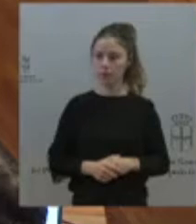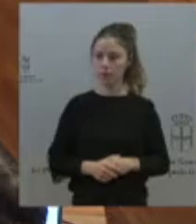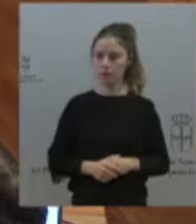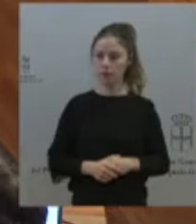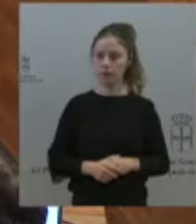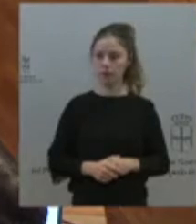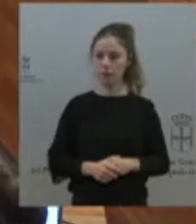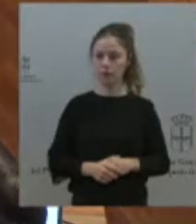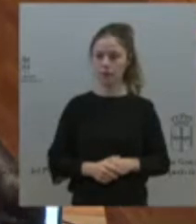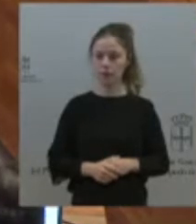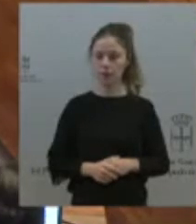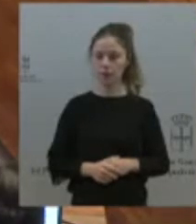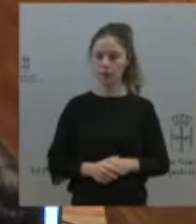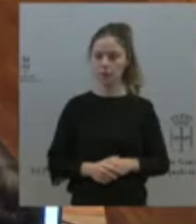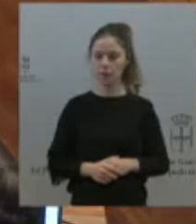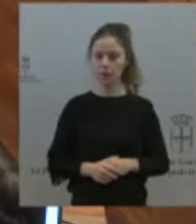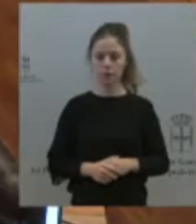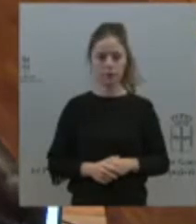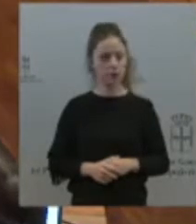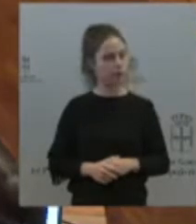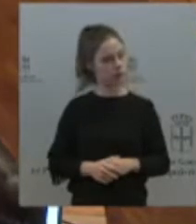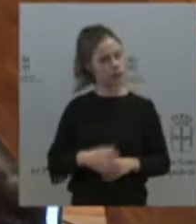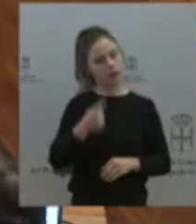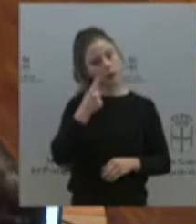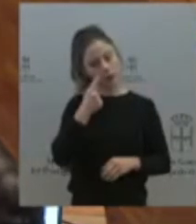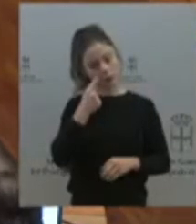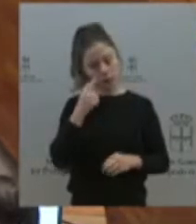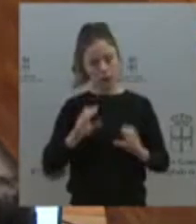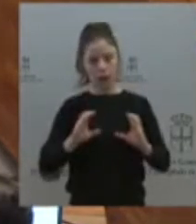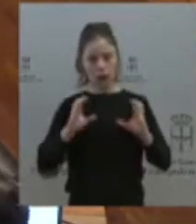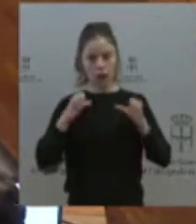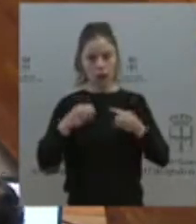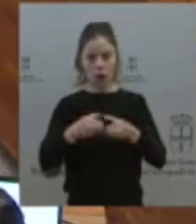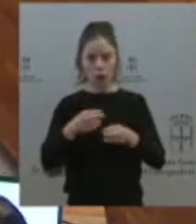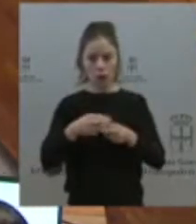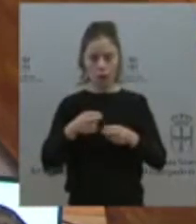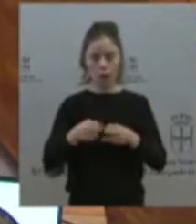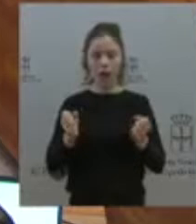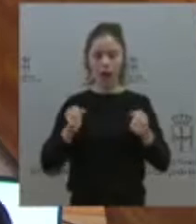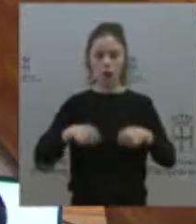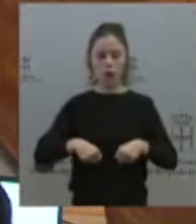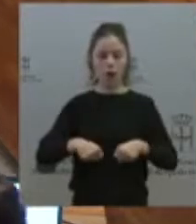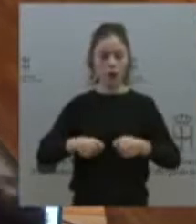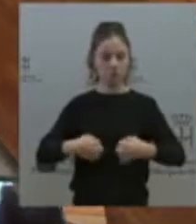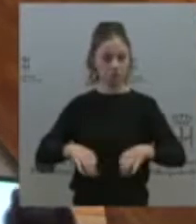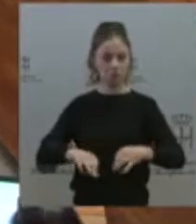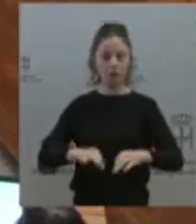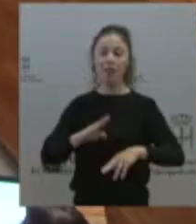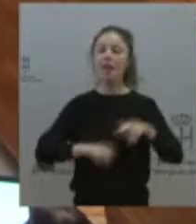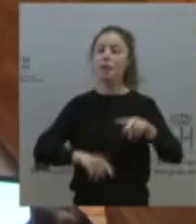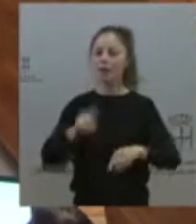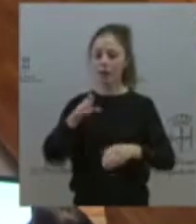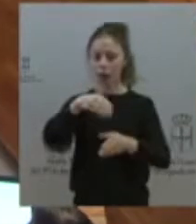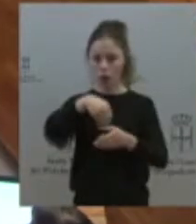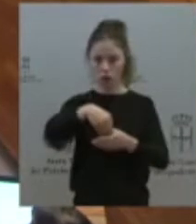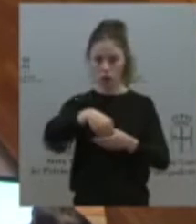Mire, nuestro grupo parlamentario no hace acuerdos tácticos, hace acuerdos en base a contenidos. Si hay contenidos, hay acuerdos,